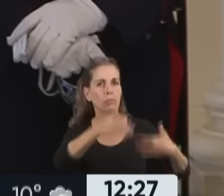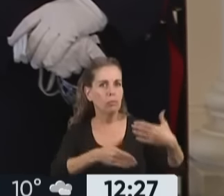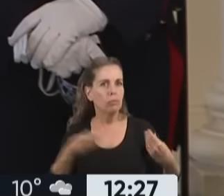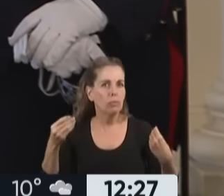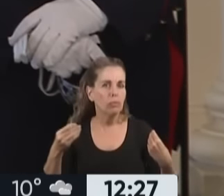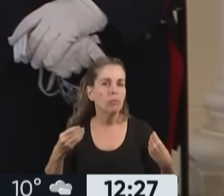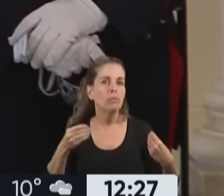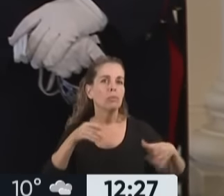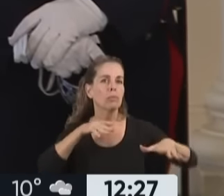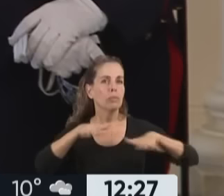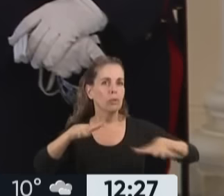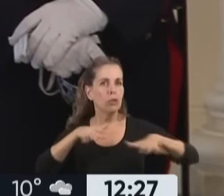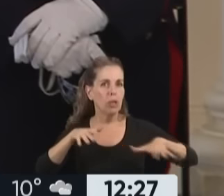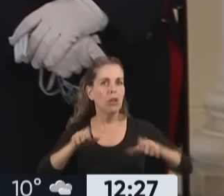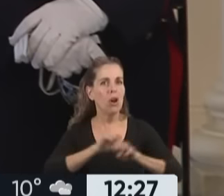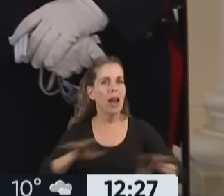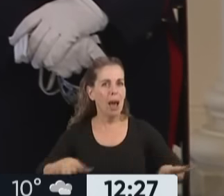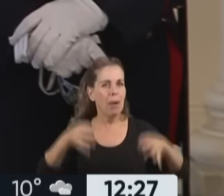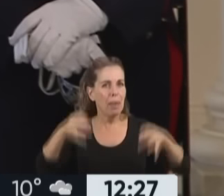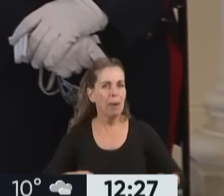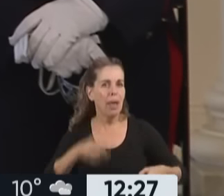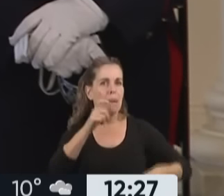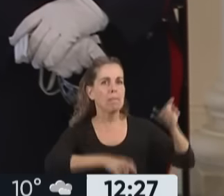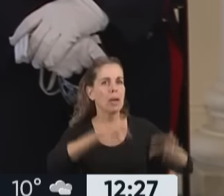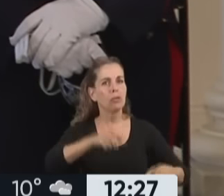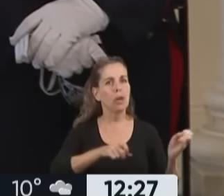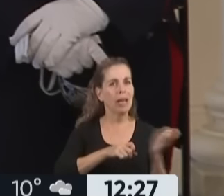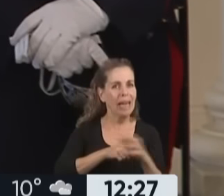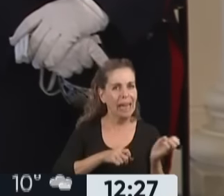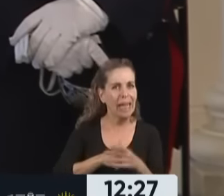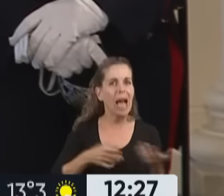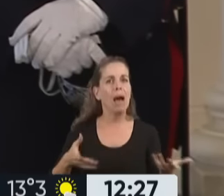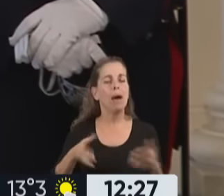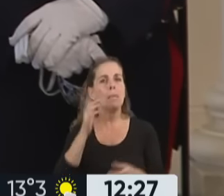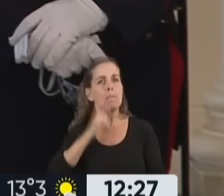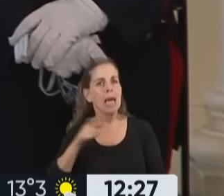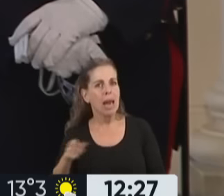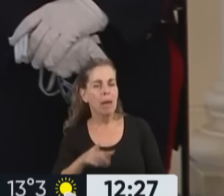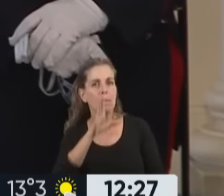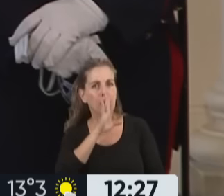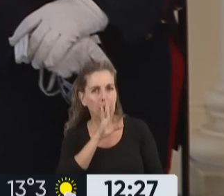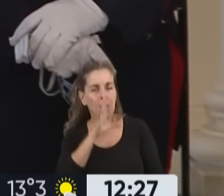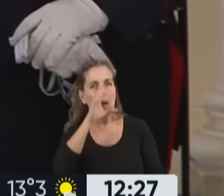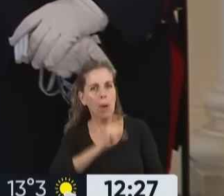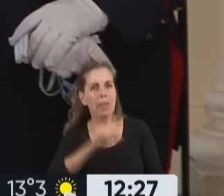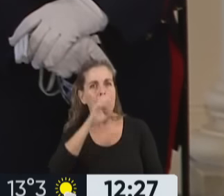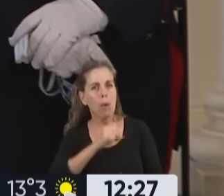demonización realmente bochornoso. Lo soportó con entereza y